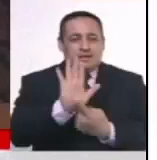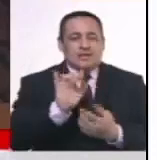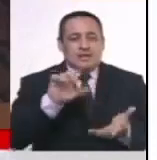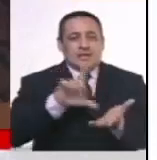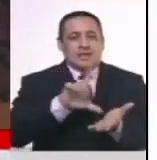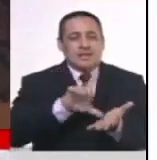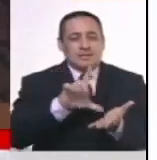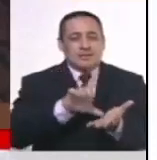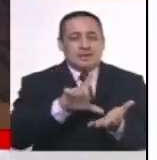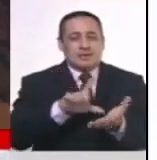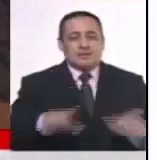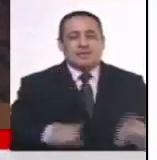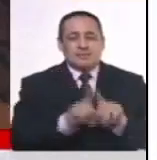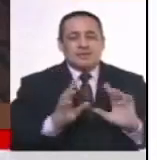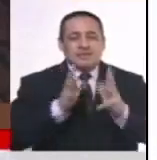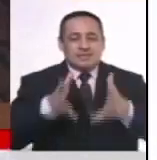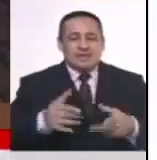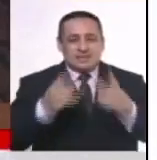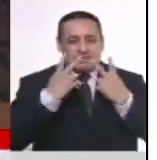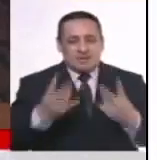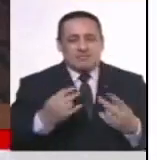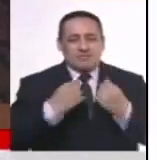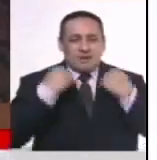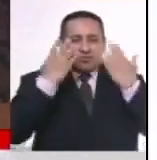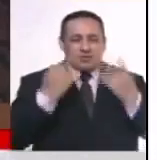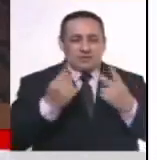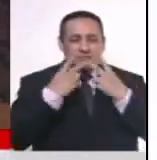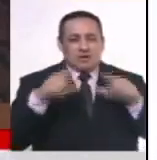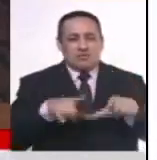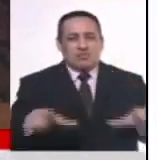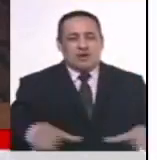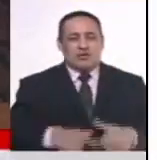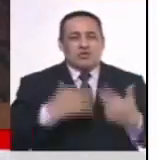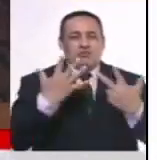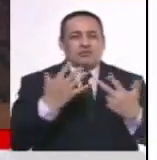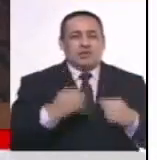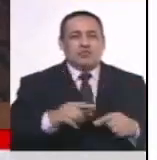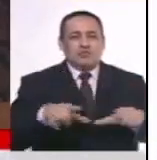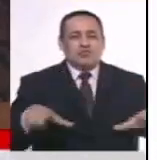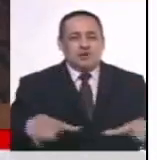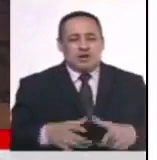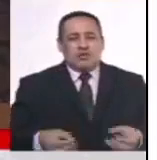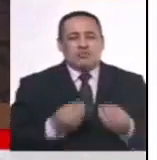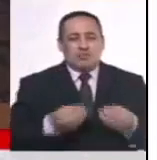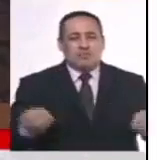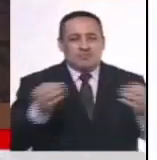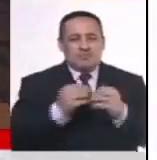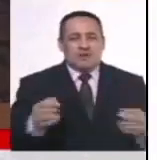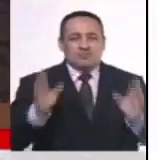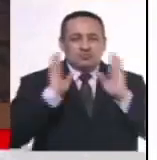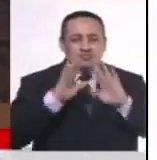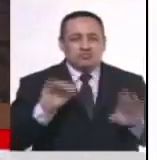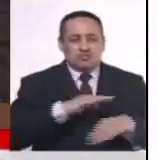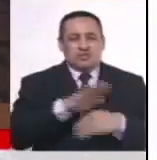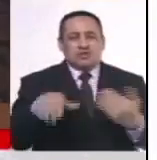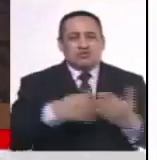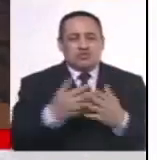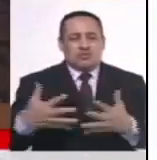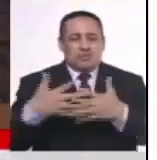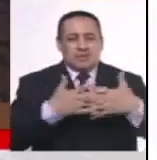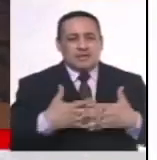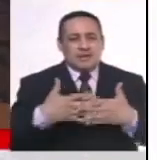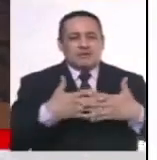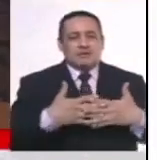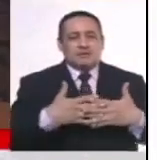Lima deje de ocupar el vergonzoso octavo lugar como una de las ciudades más contaminadas de América